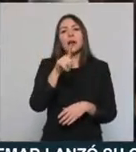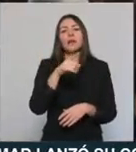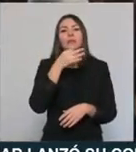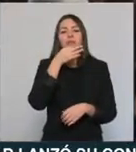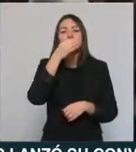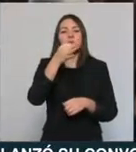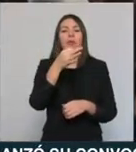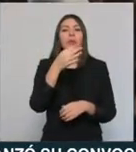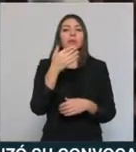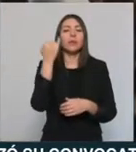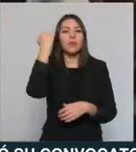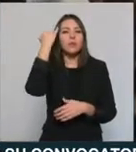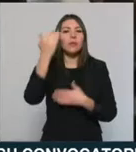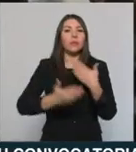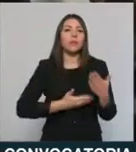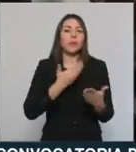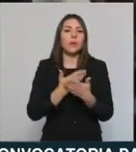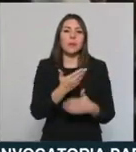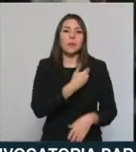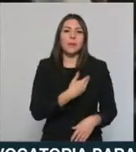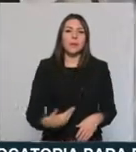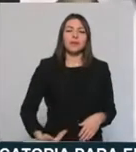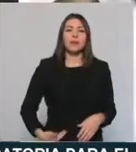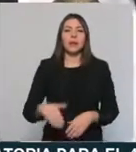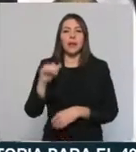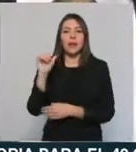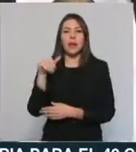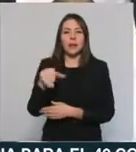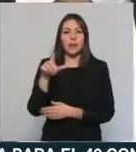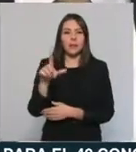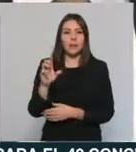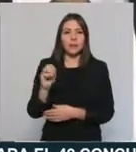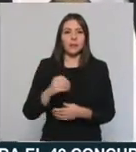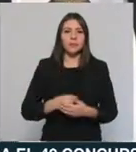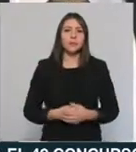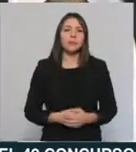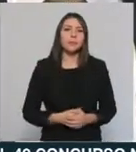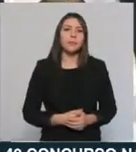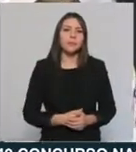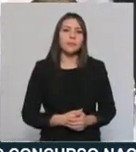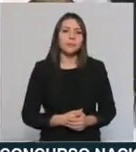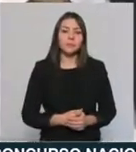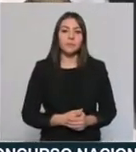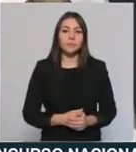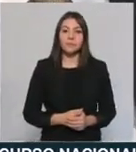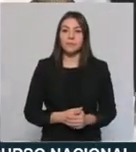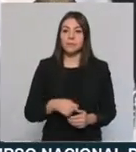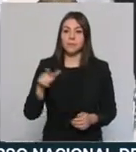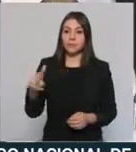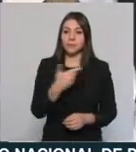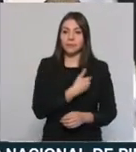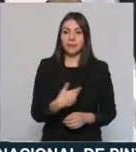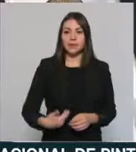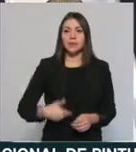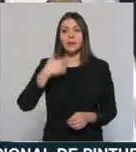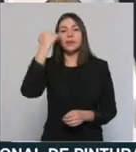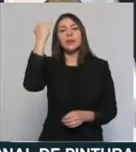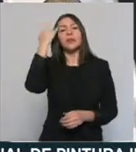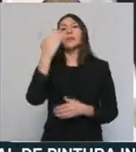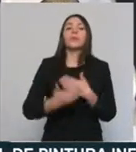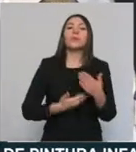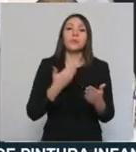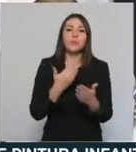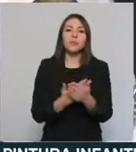presidente de México, Andrés Manuel López Obrador. El proyecto del presidente de la República de avanzar hacia un